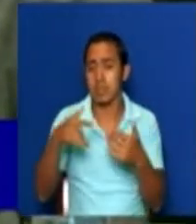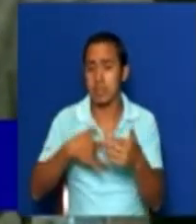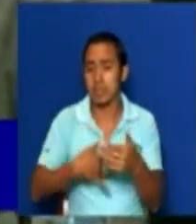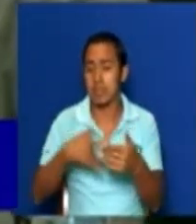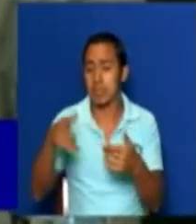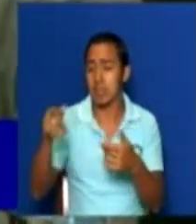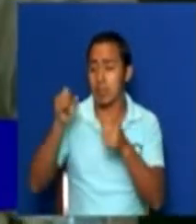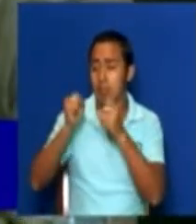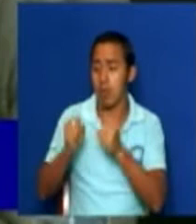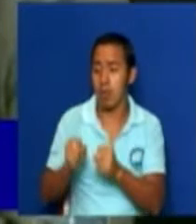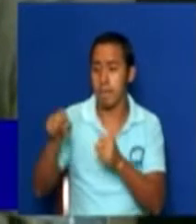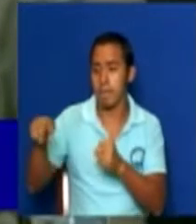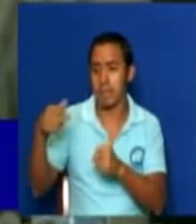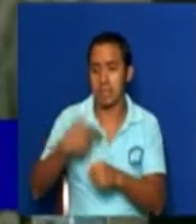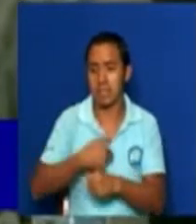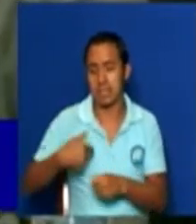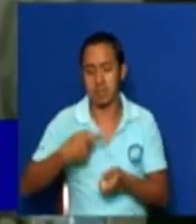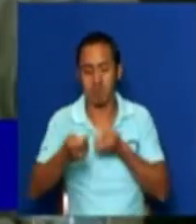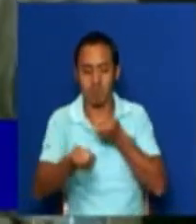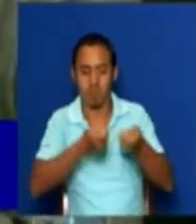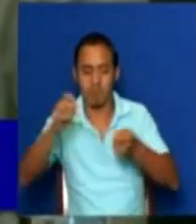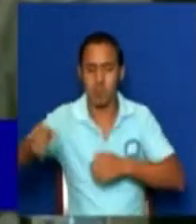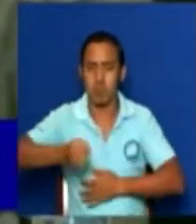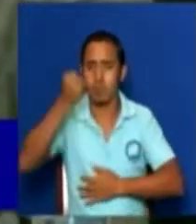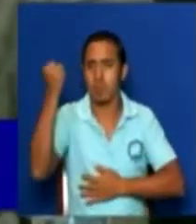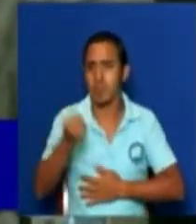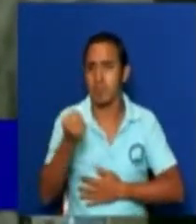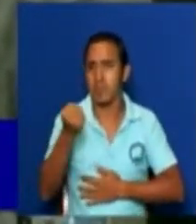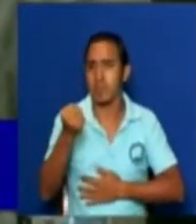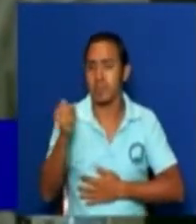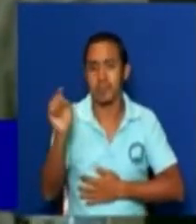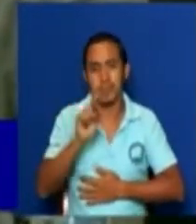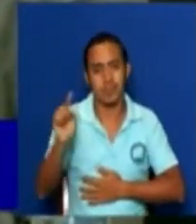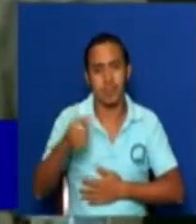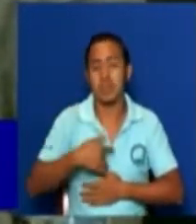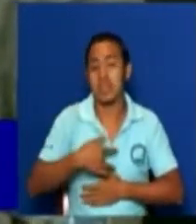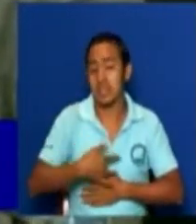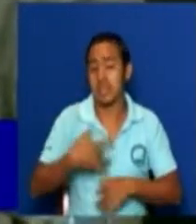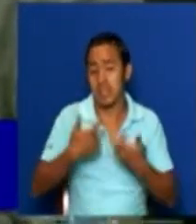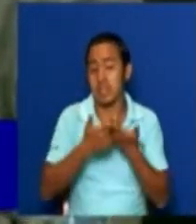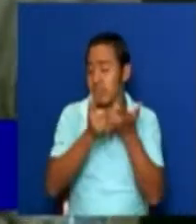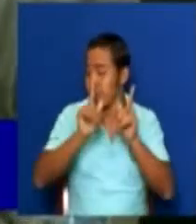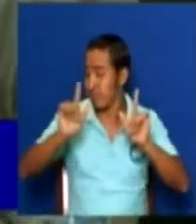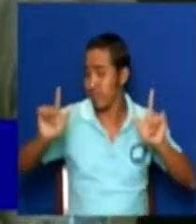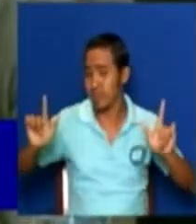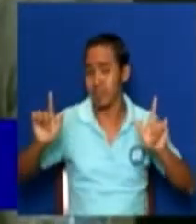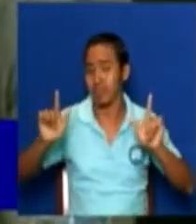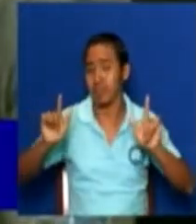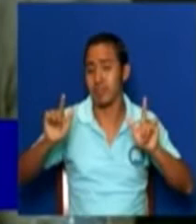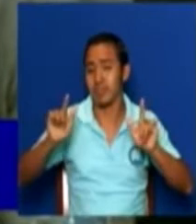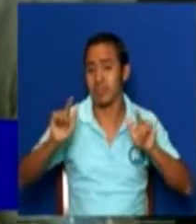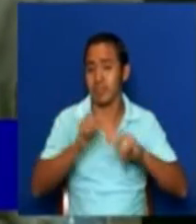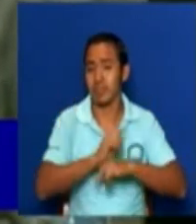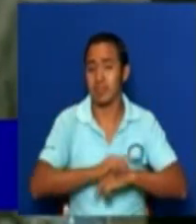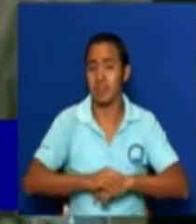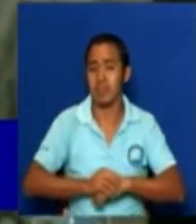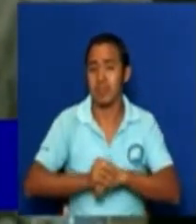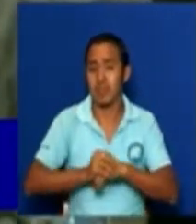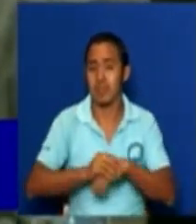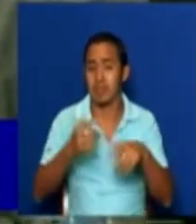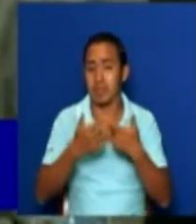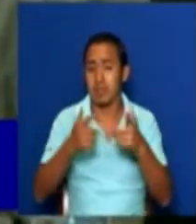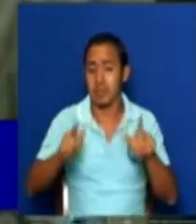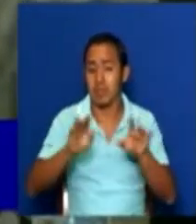que ejerzan dominio, que ejerzan control. Es decir, no hay una supeditación de la